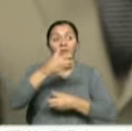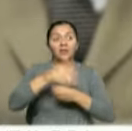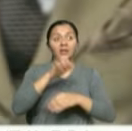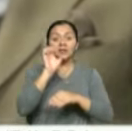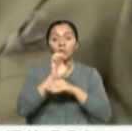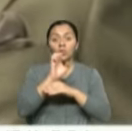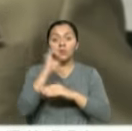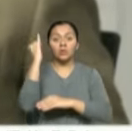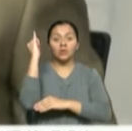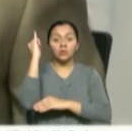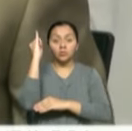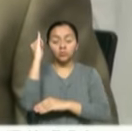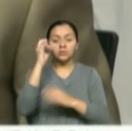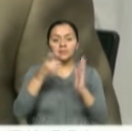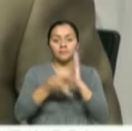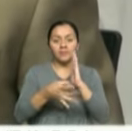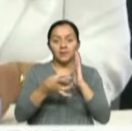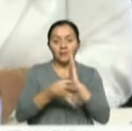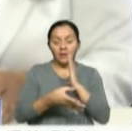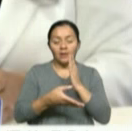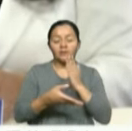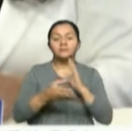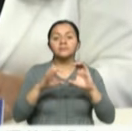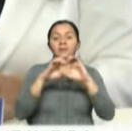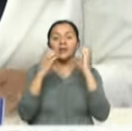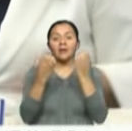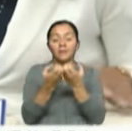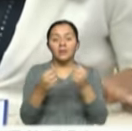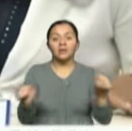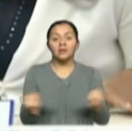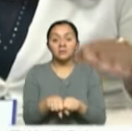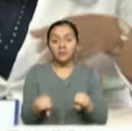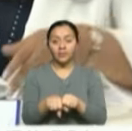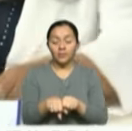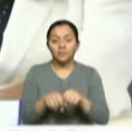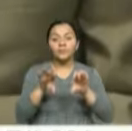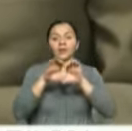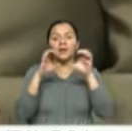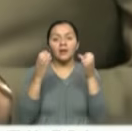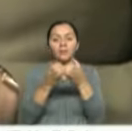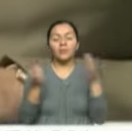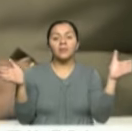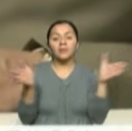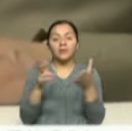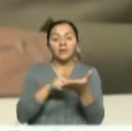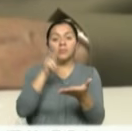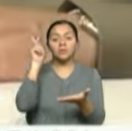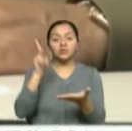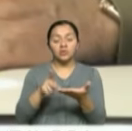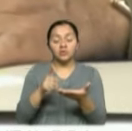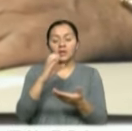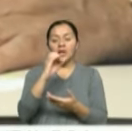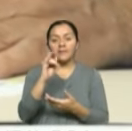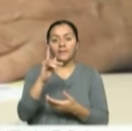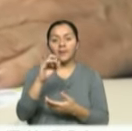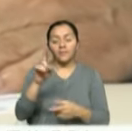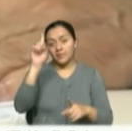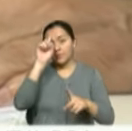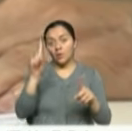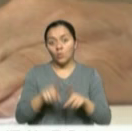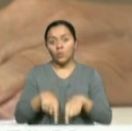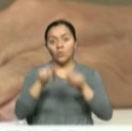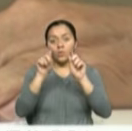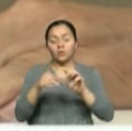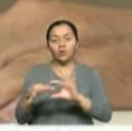Ecuatoriana de Industrias del Metal, la Cámara Nacional del Calzado y la Cámara de la Pequeña y Mediana Empresa de Pichincha suscribieron convenios